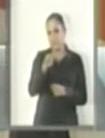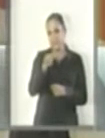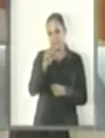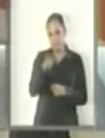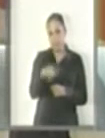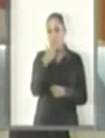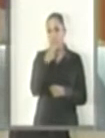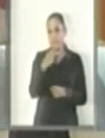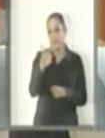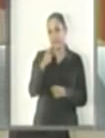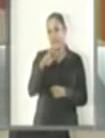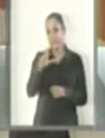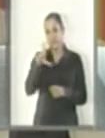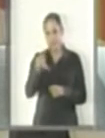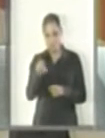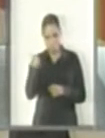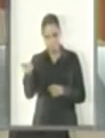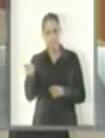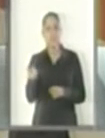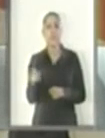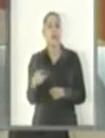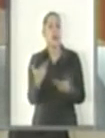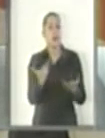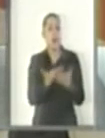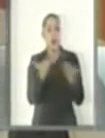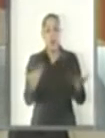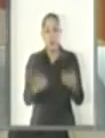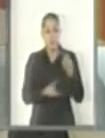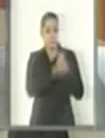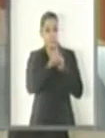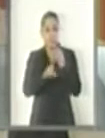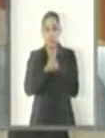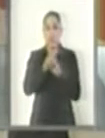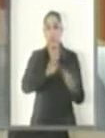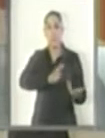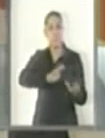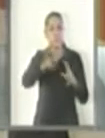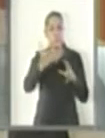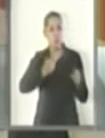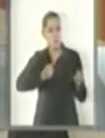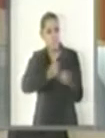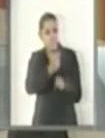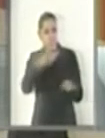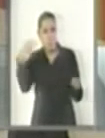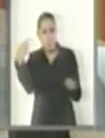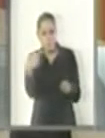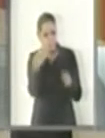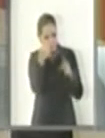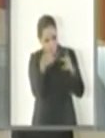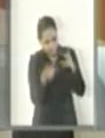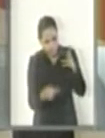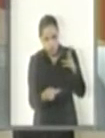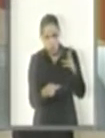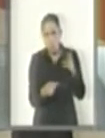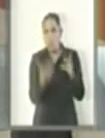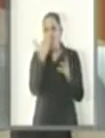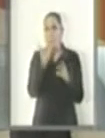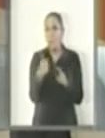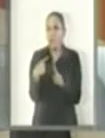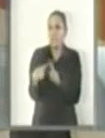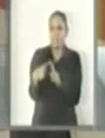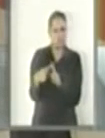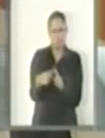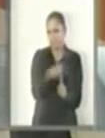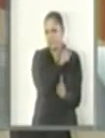Guerrero. Sobra decir que la violencia en cualquiera de sus manifestaciones es reprobable, que la violencia